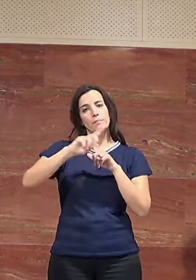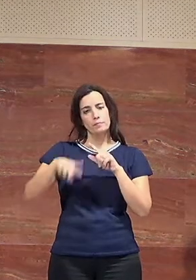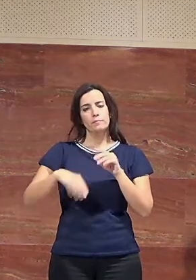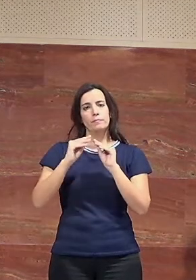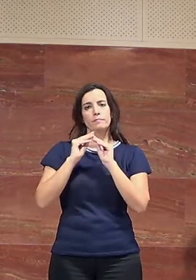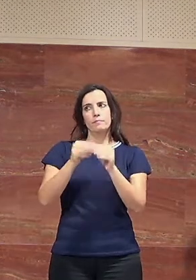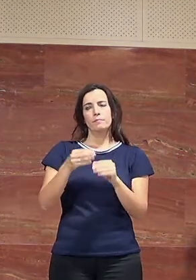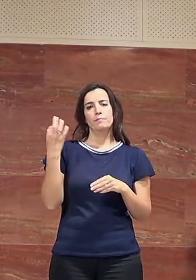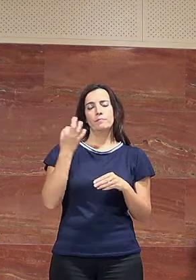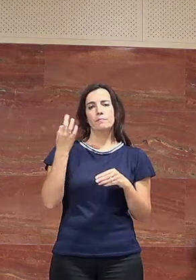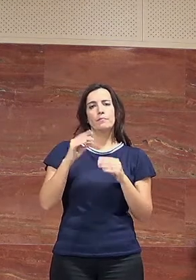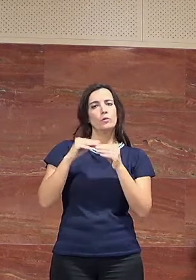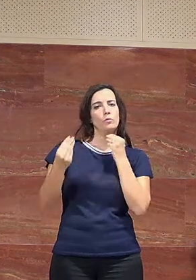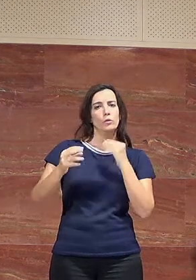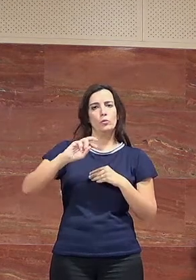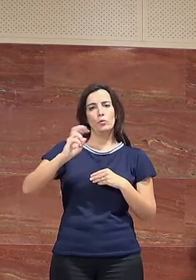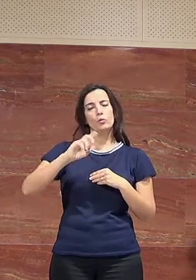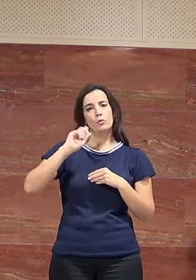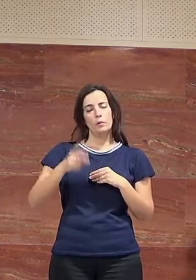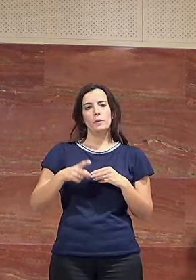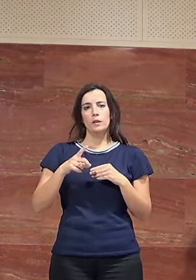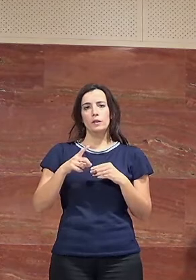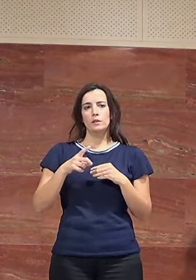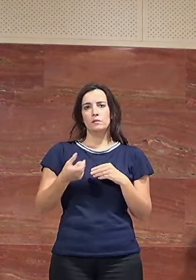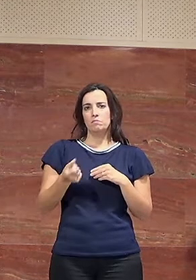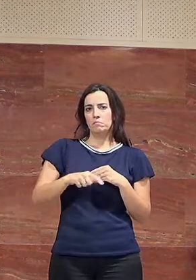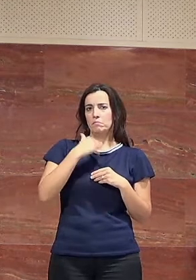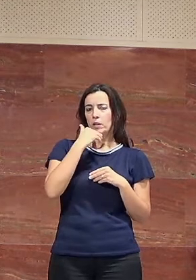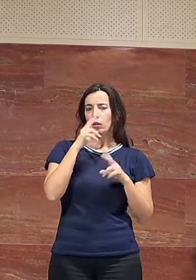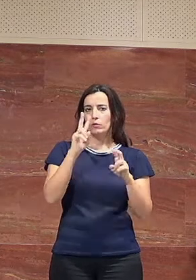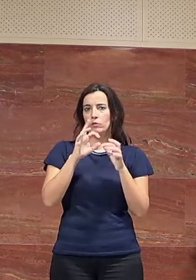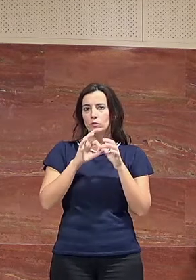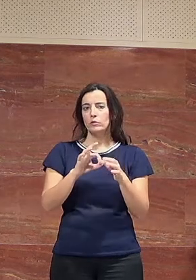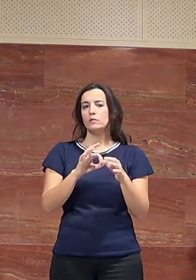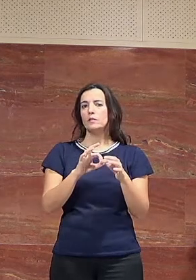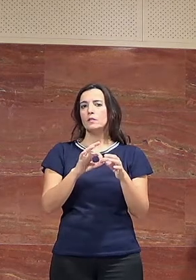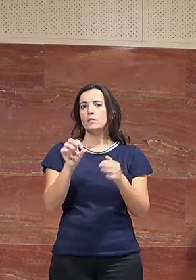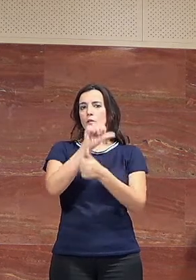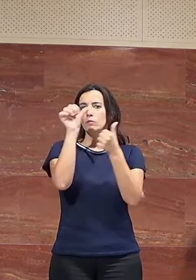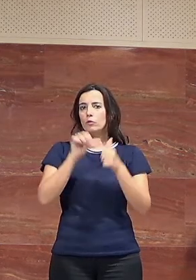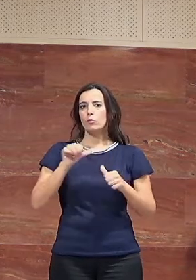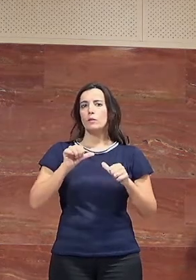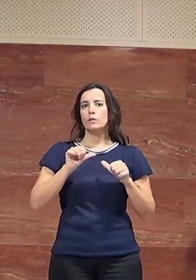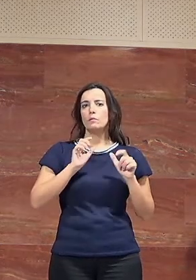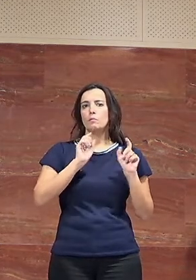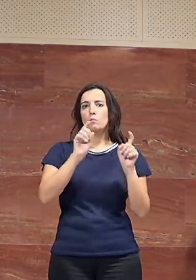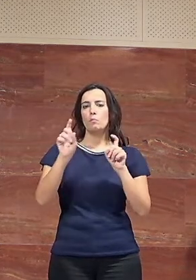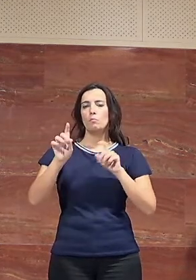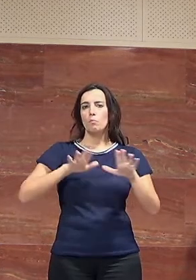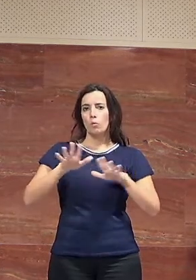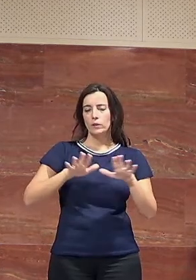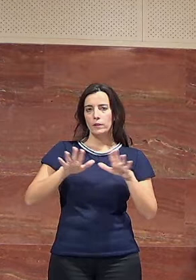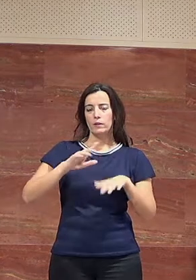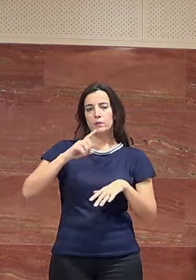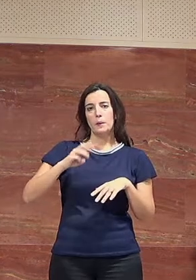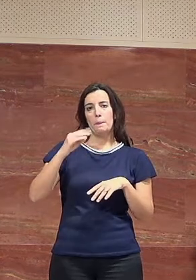otro documento que tiene algunas conexiones en cuanto a la nueva consideración de las formas de movilidad, que es el Plan Director de Movilidad Ciclista, que estaba